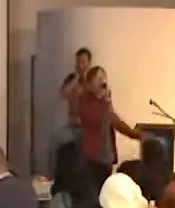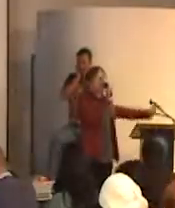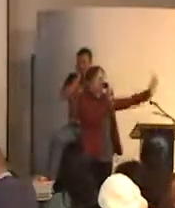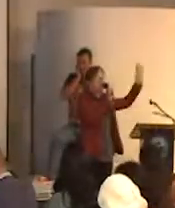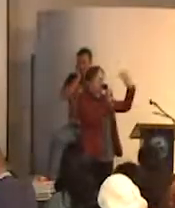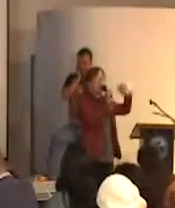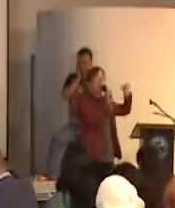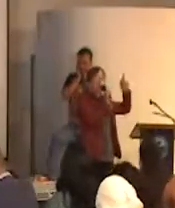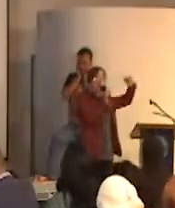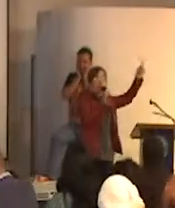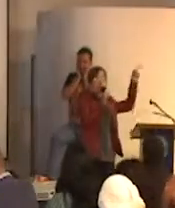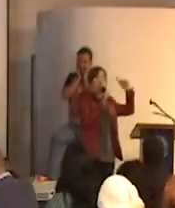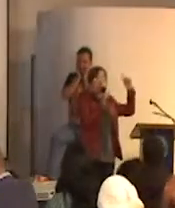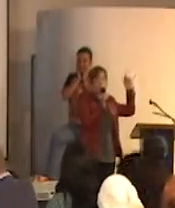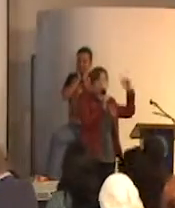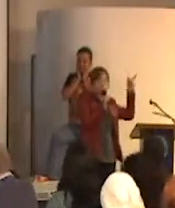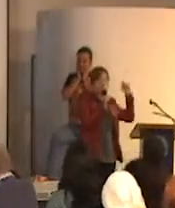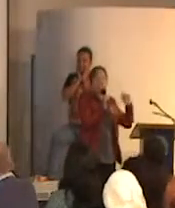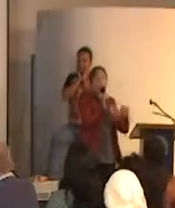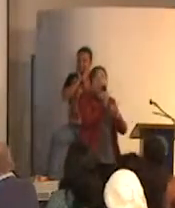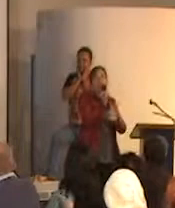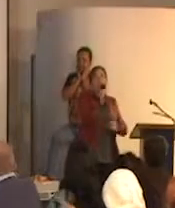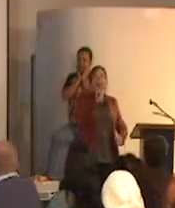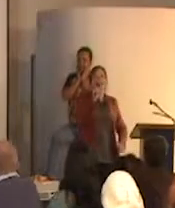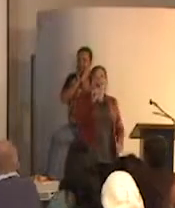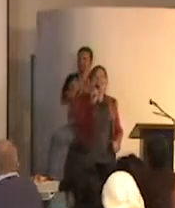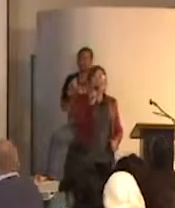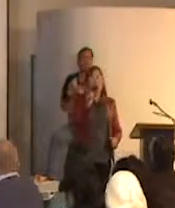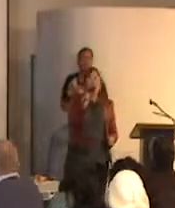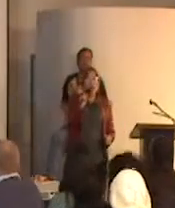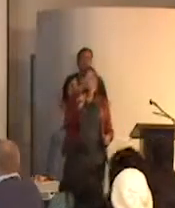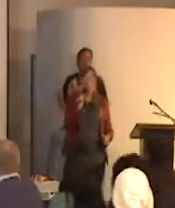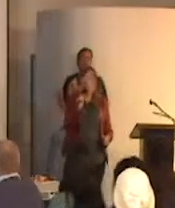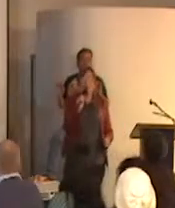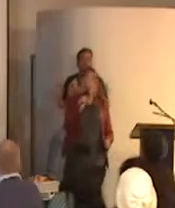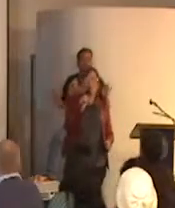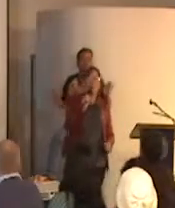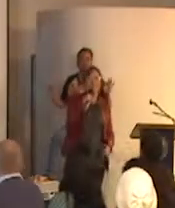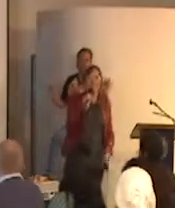Listo, ahora con el chocolate que no nos hemos comido,